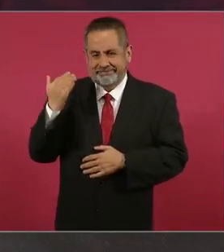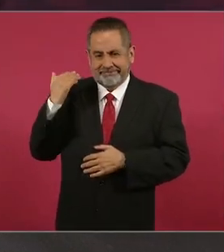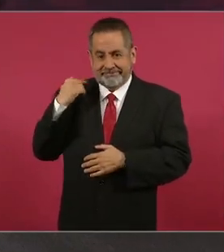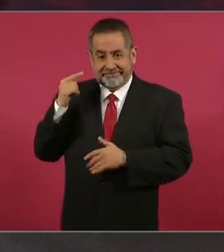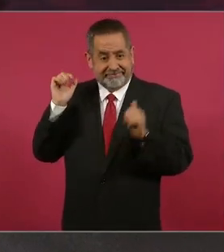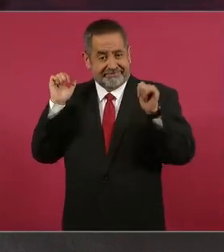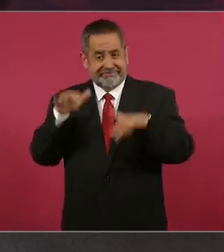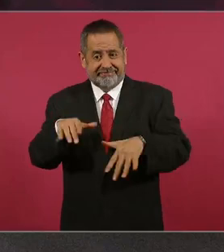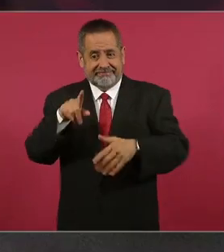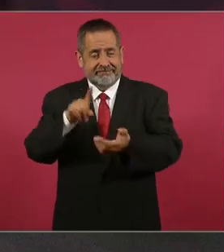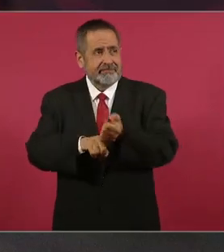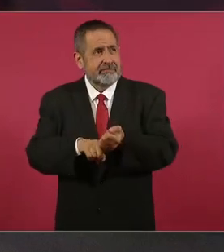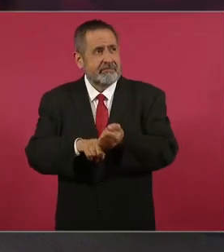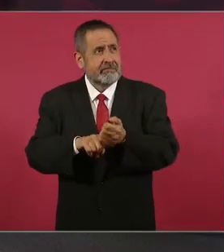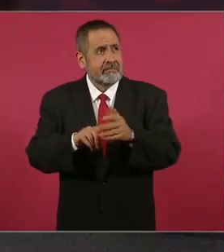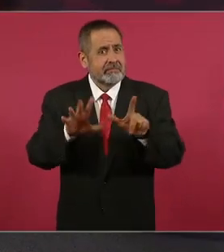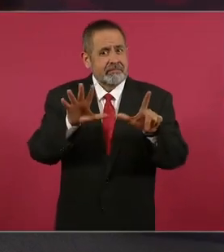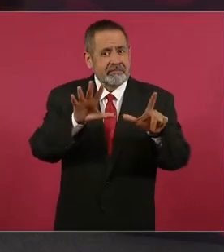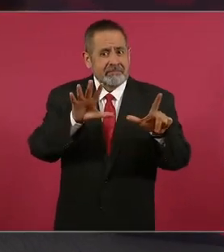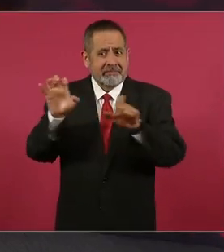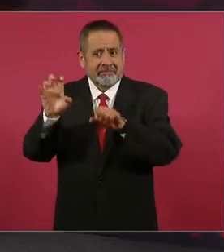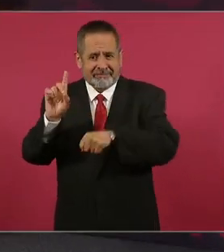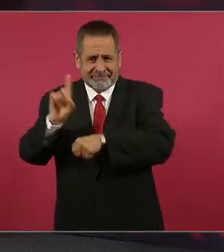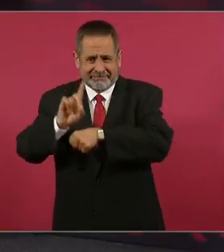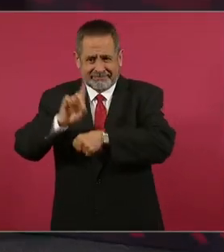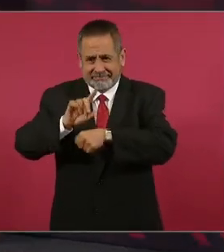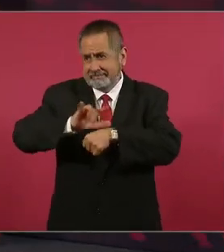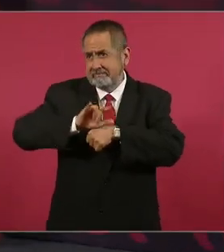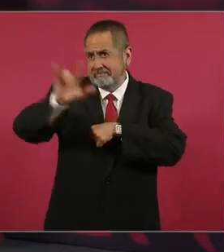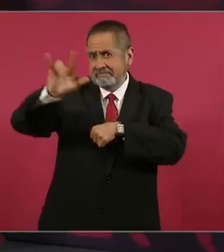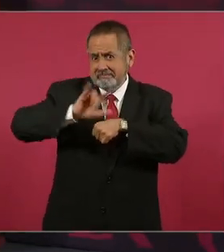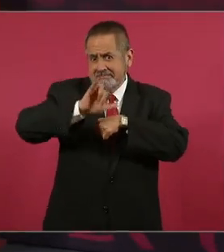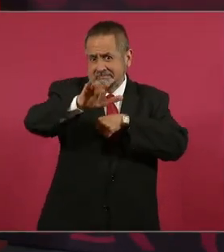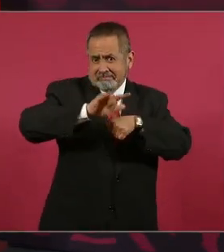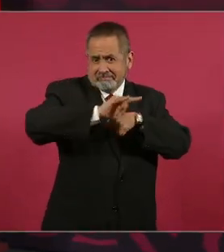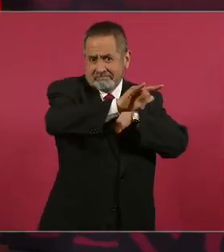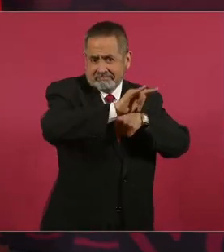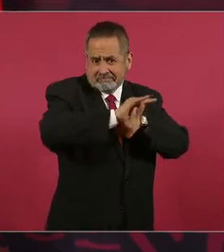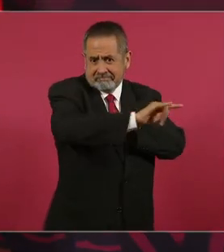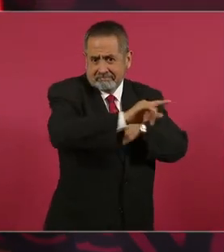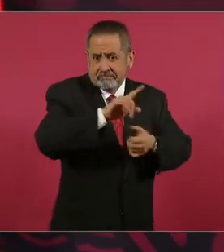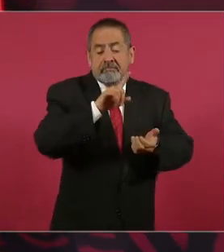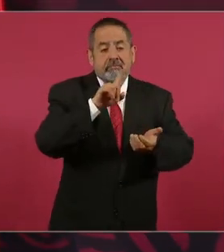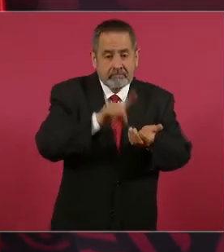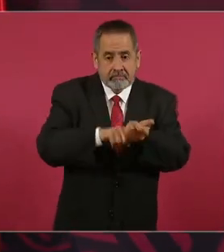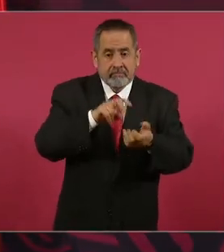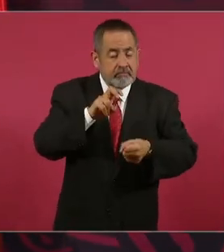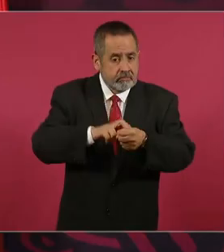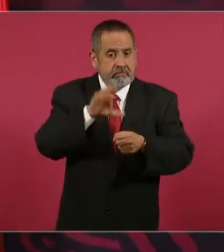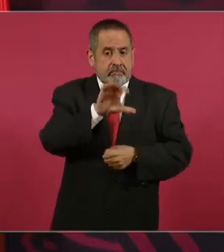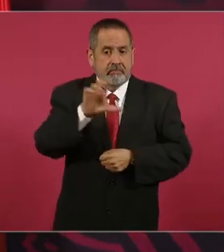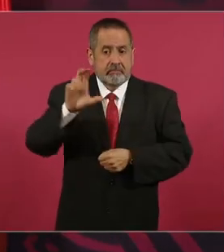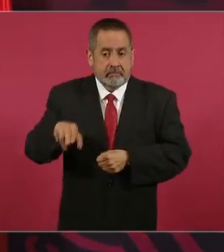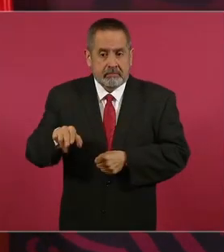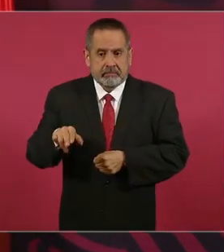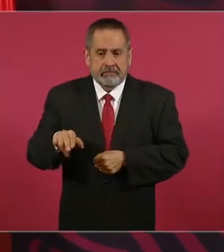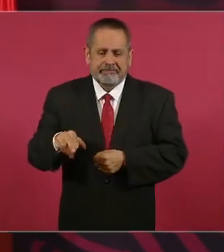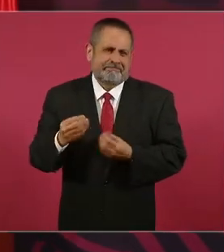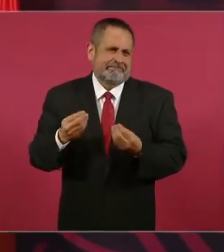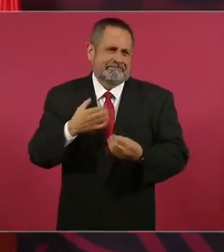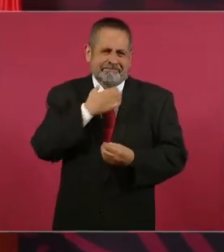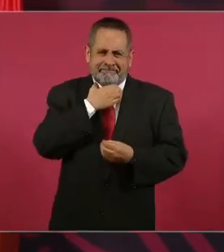llegaron a 700 operaciones diarias en Cancún. Entonces,